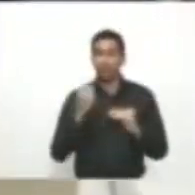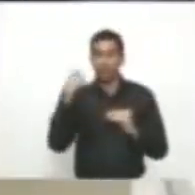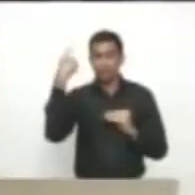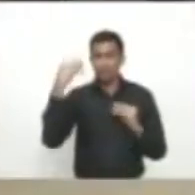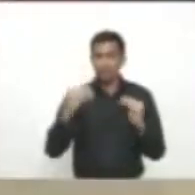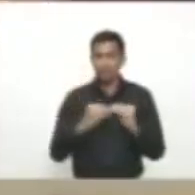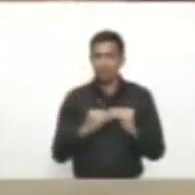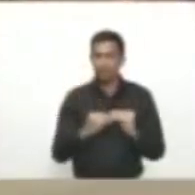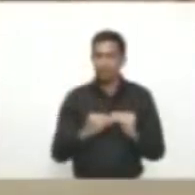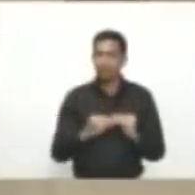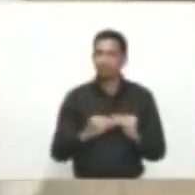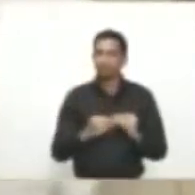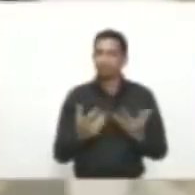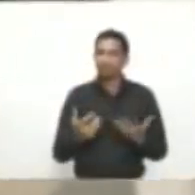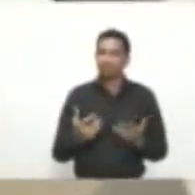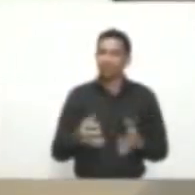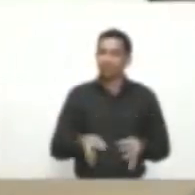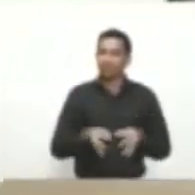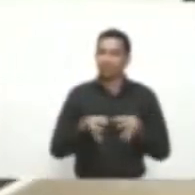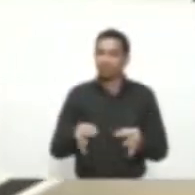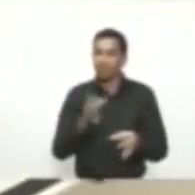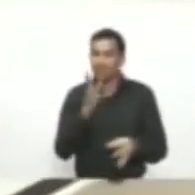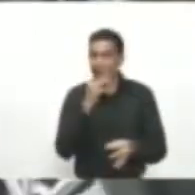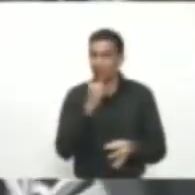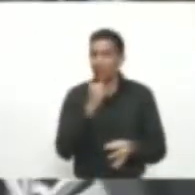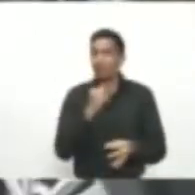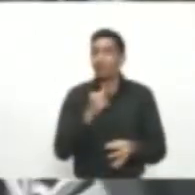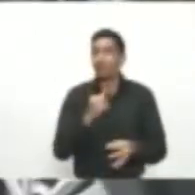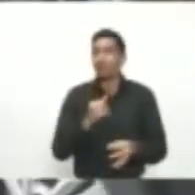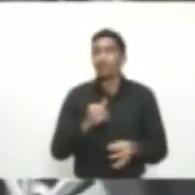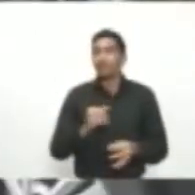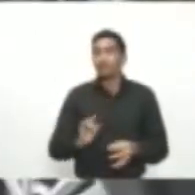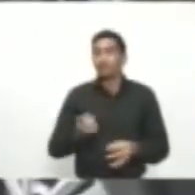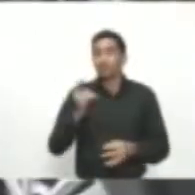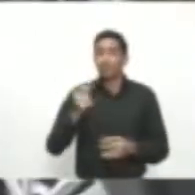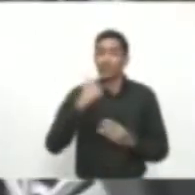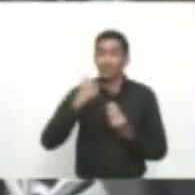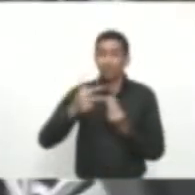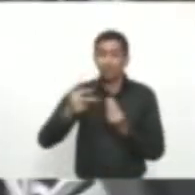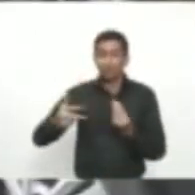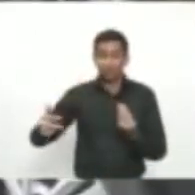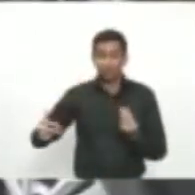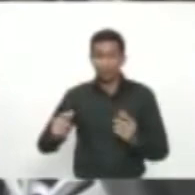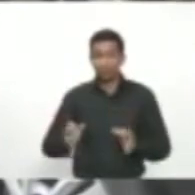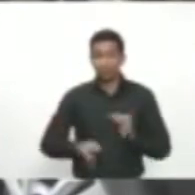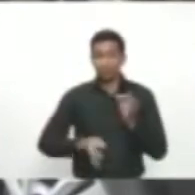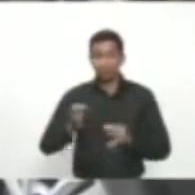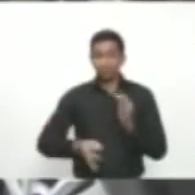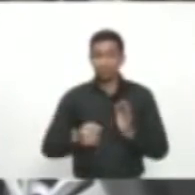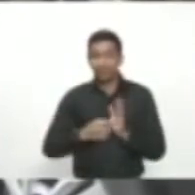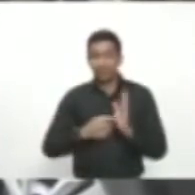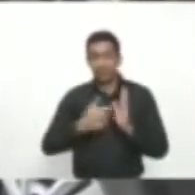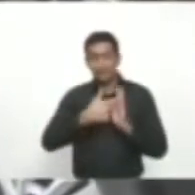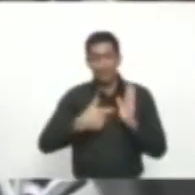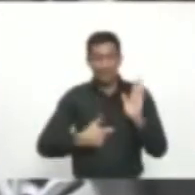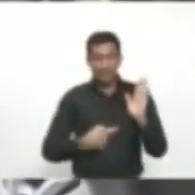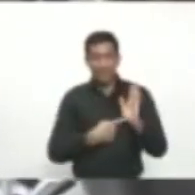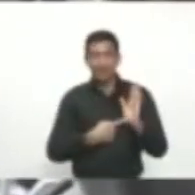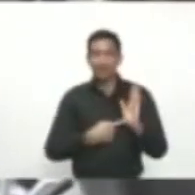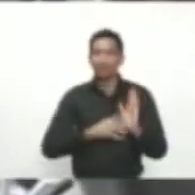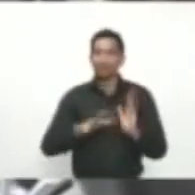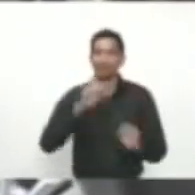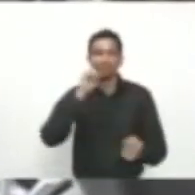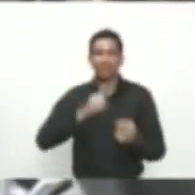ese escollo, porque si llegara a cumplirse la decisión de la Corte Constitucional, que es un golpe al fast track, a la vía rápida